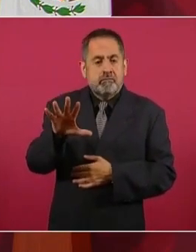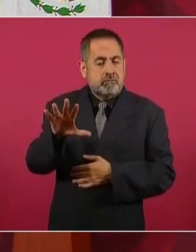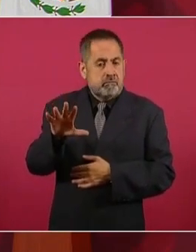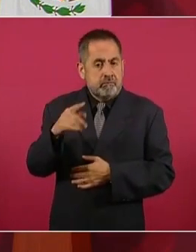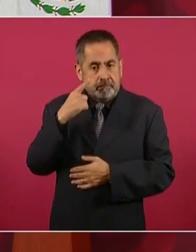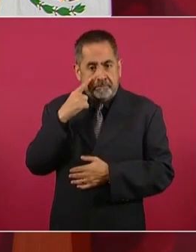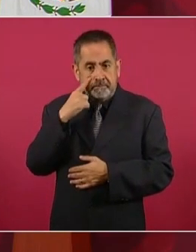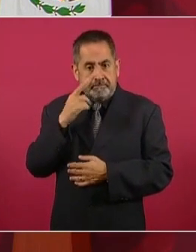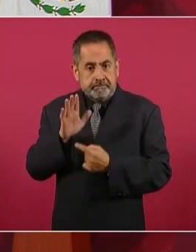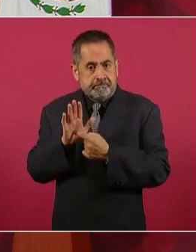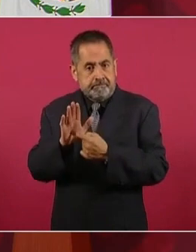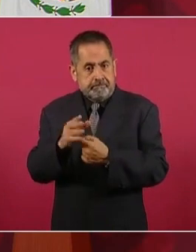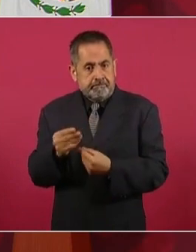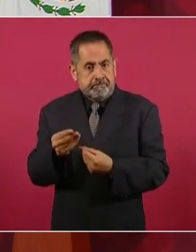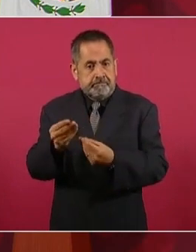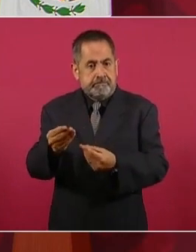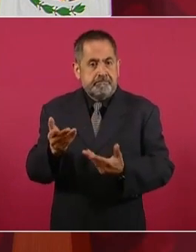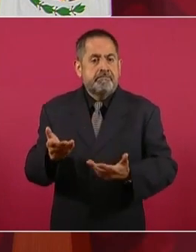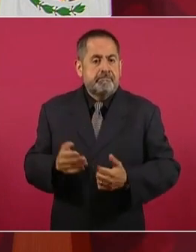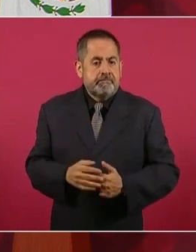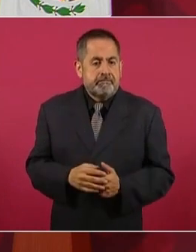10,495